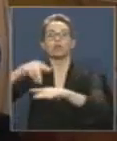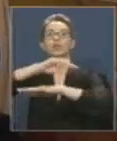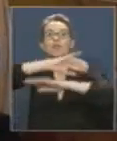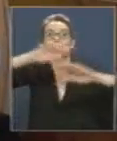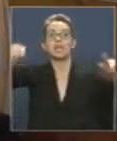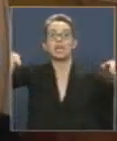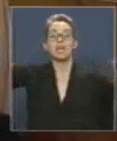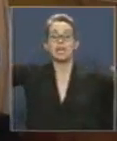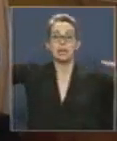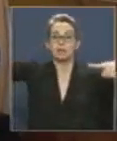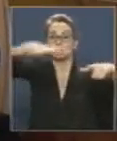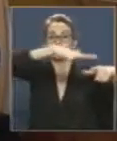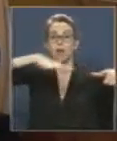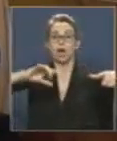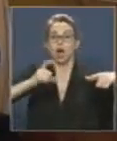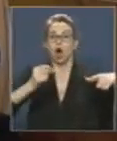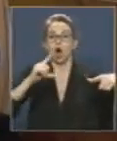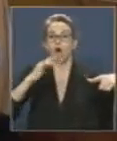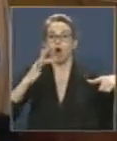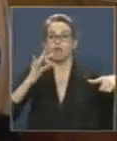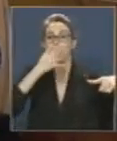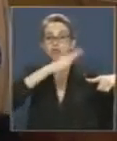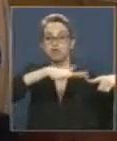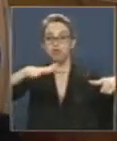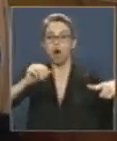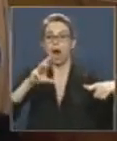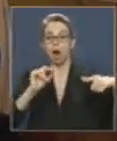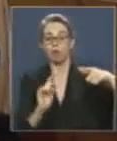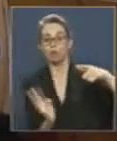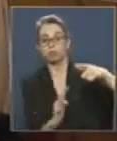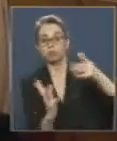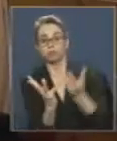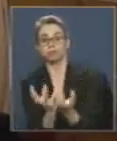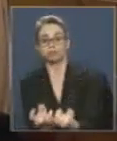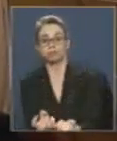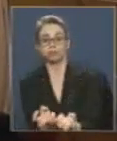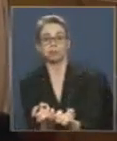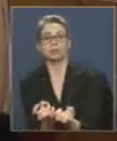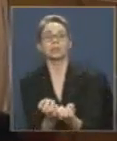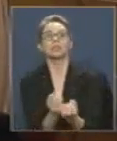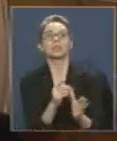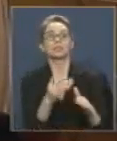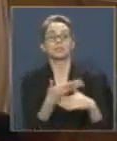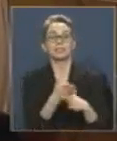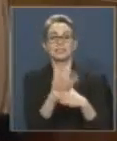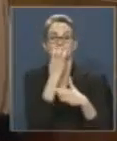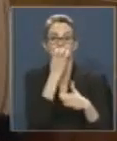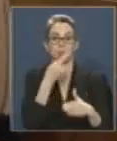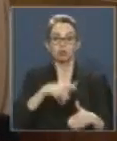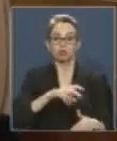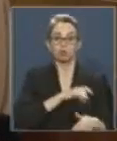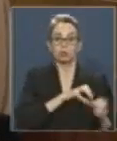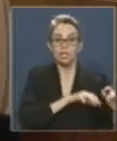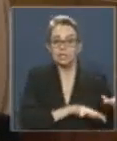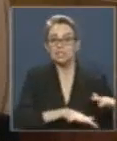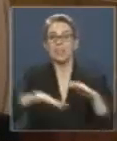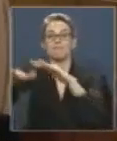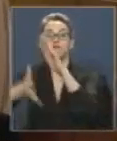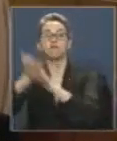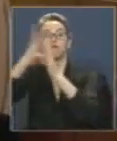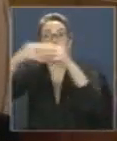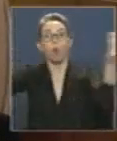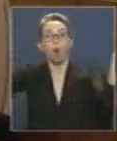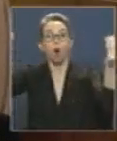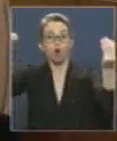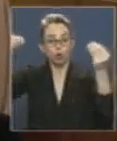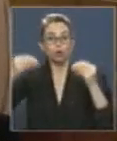Arauco, efectos en el medio ambiente acuático y daño de la reciente fuga de salmones en el sur de Chile. Esto lo